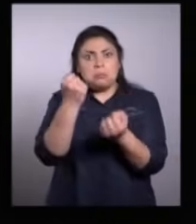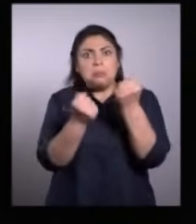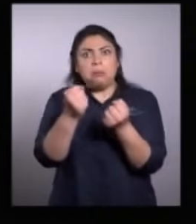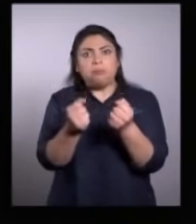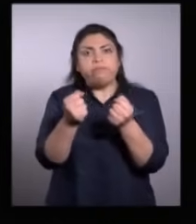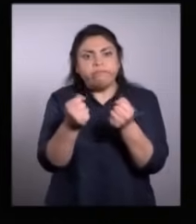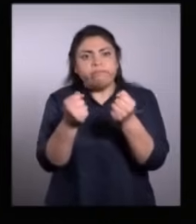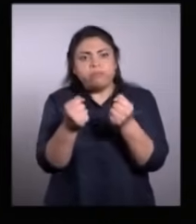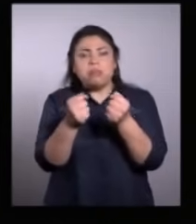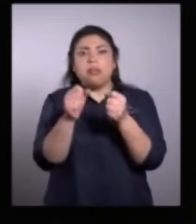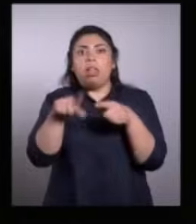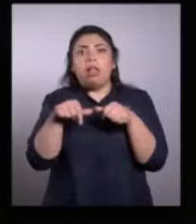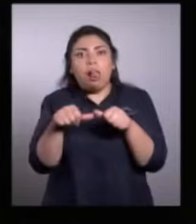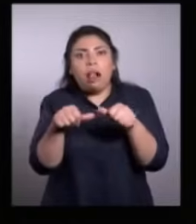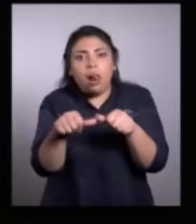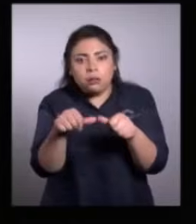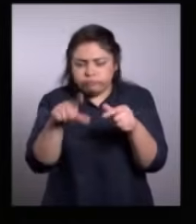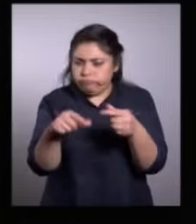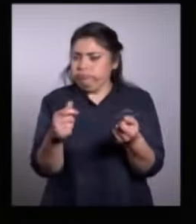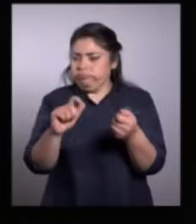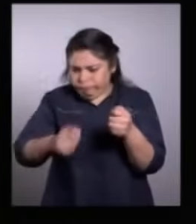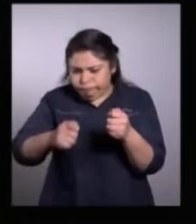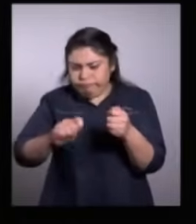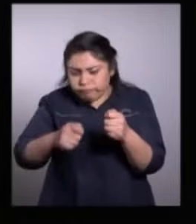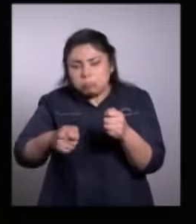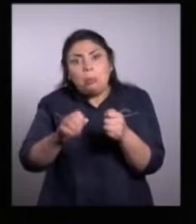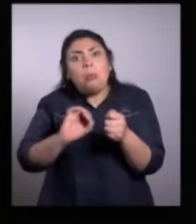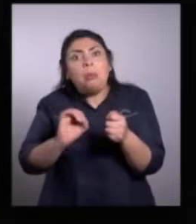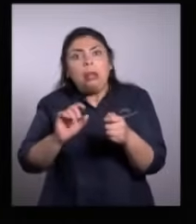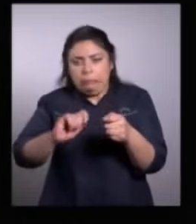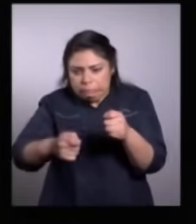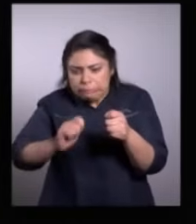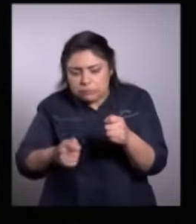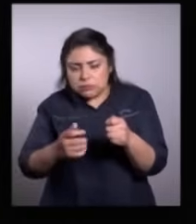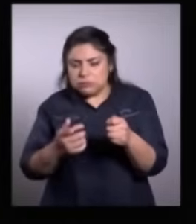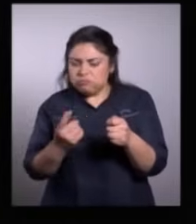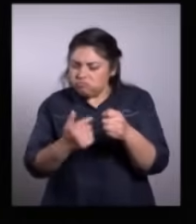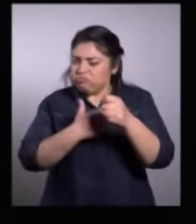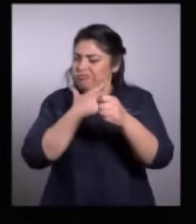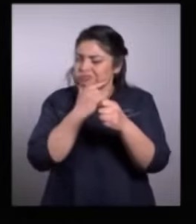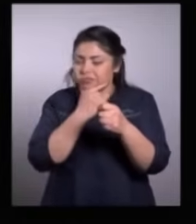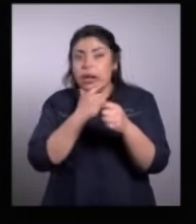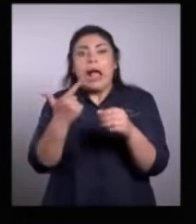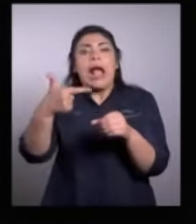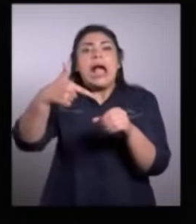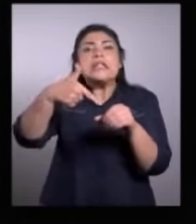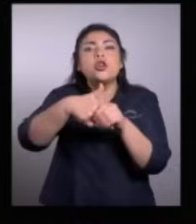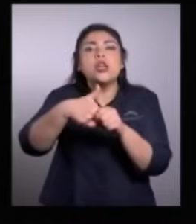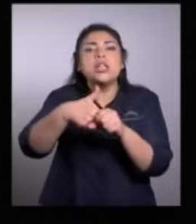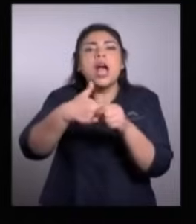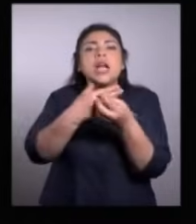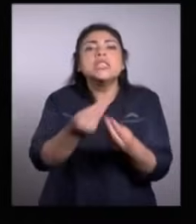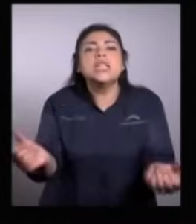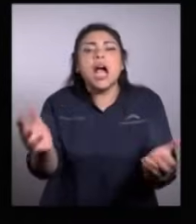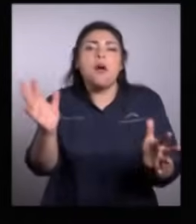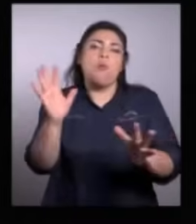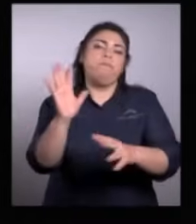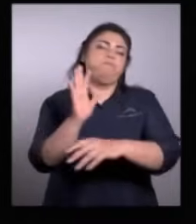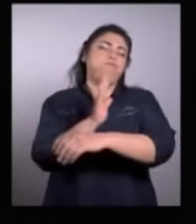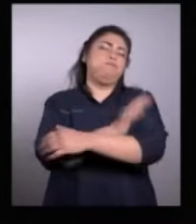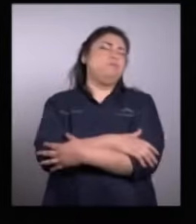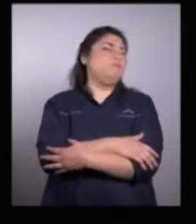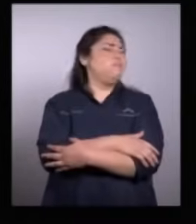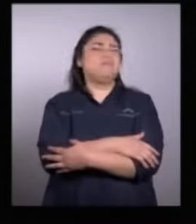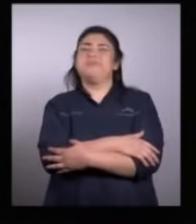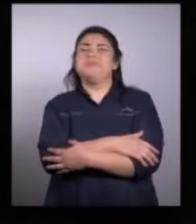otras lenguas, le impuse manos, nunca arrancó, tuve que agarrar mi tanque, mi tambito así que siempre cargaba, ¿verdad? Y